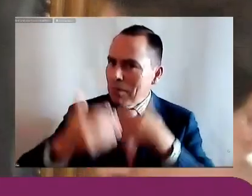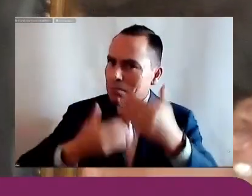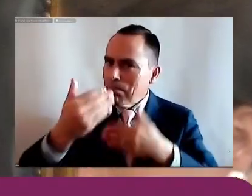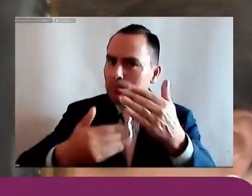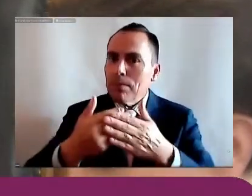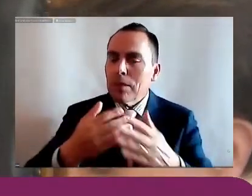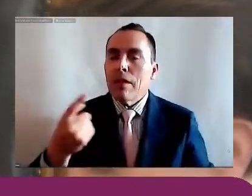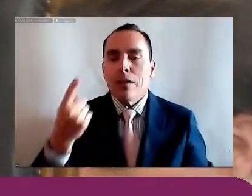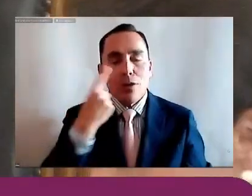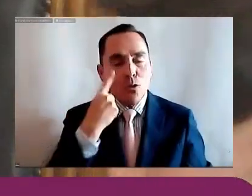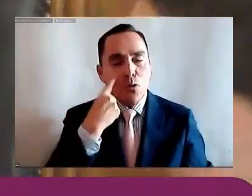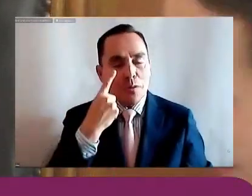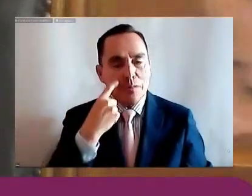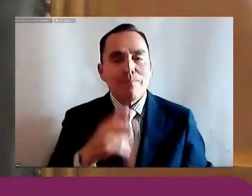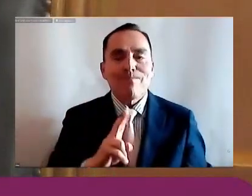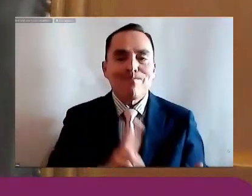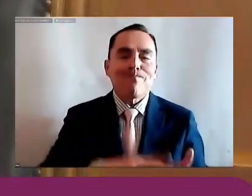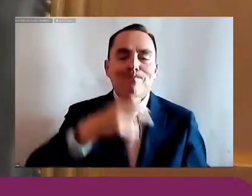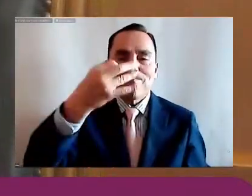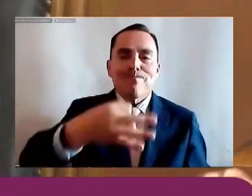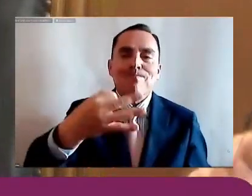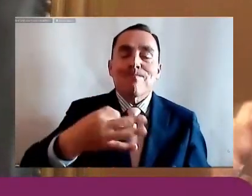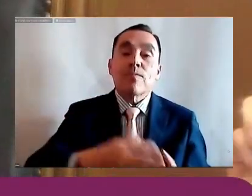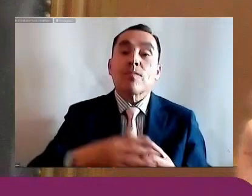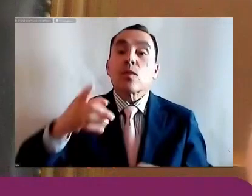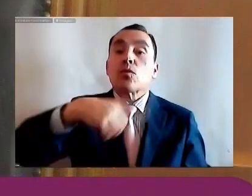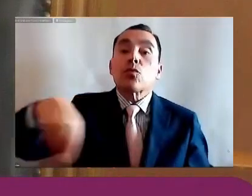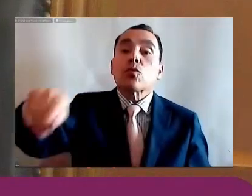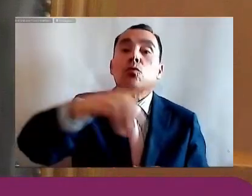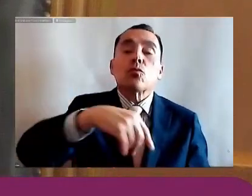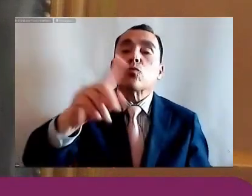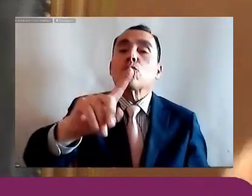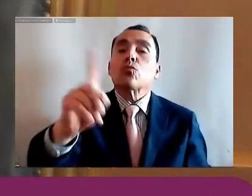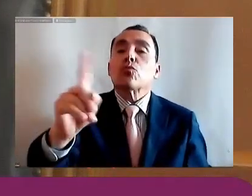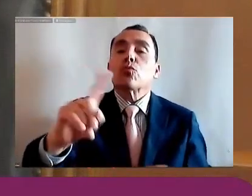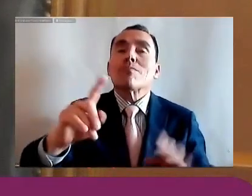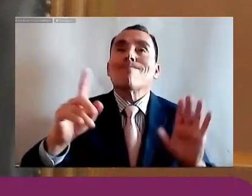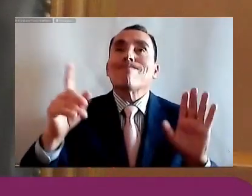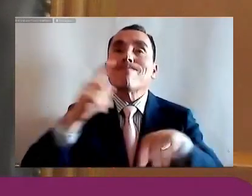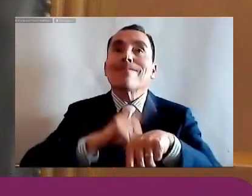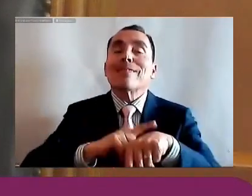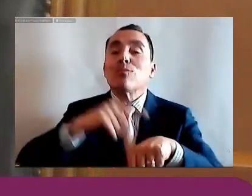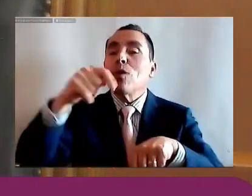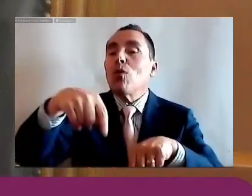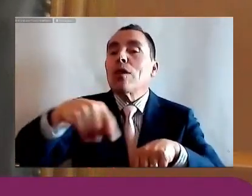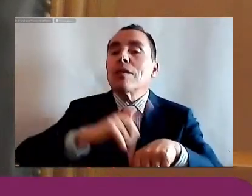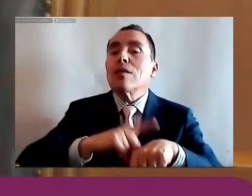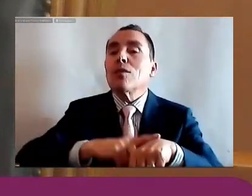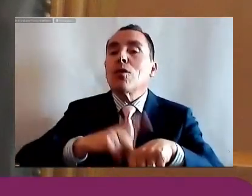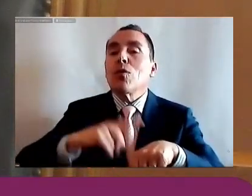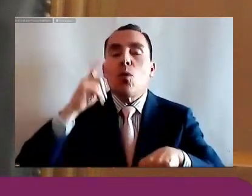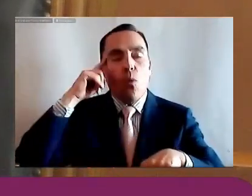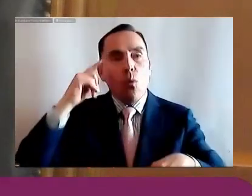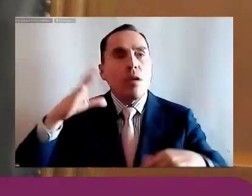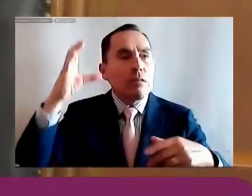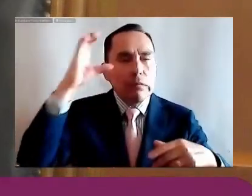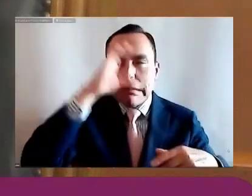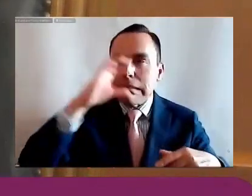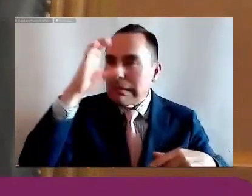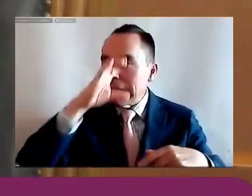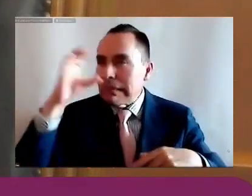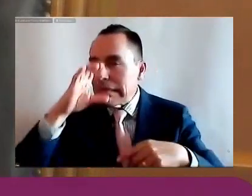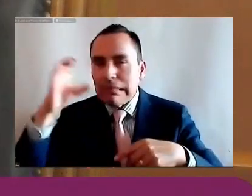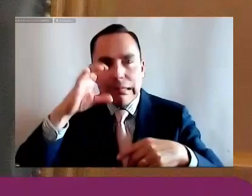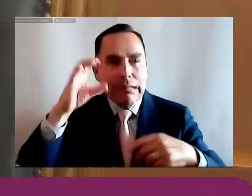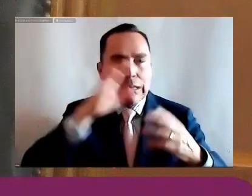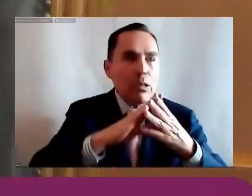reconocer, porque no estamos, yo pienso, en tiempos de conquistas o de hacer simplemente